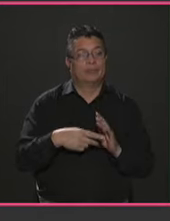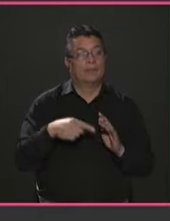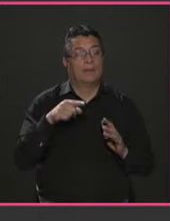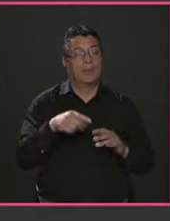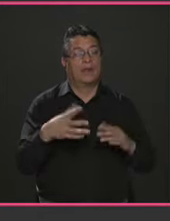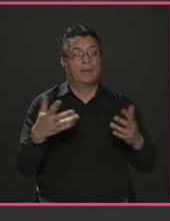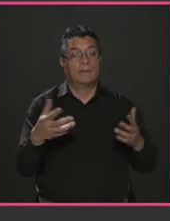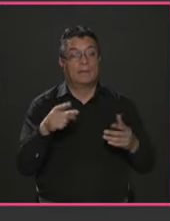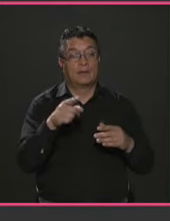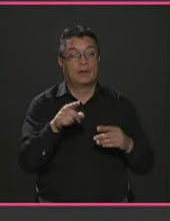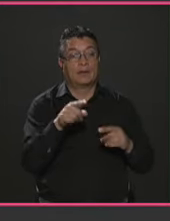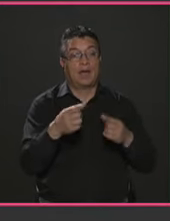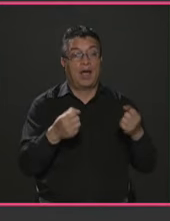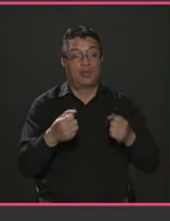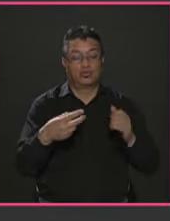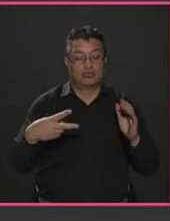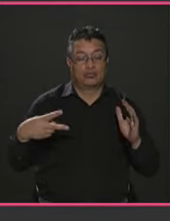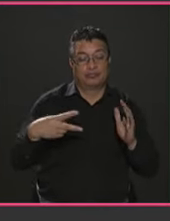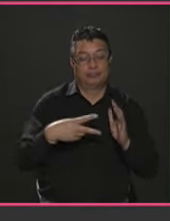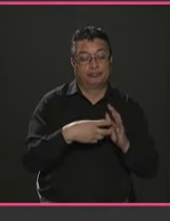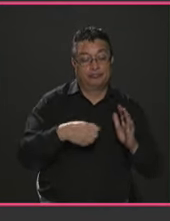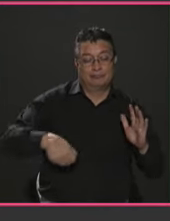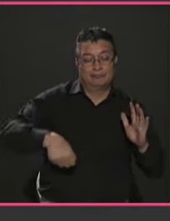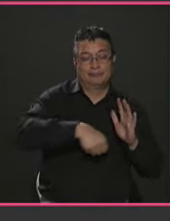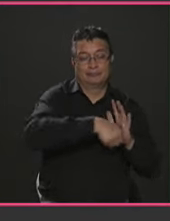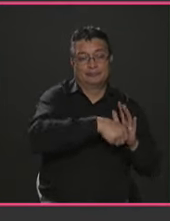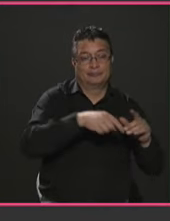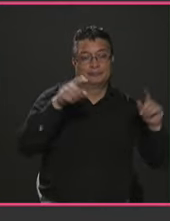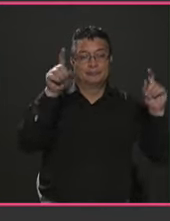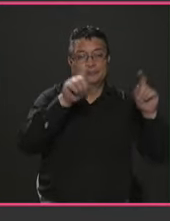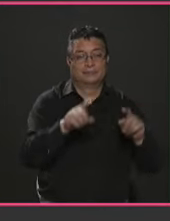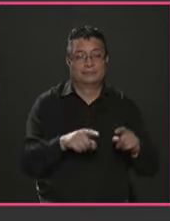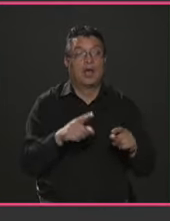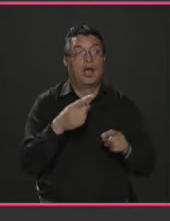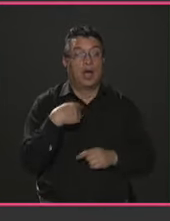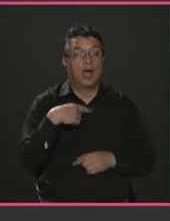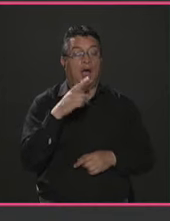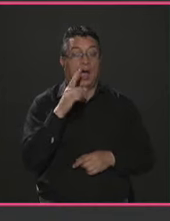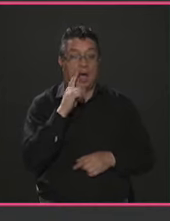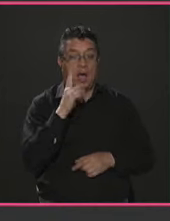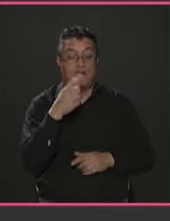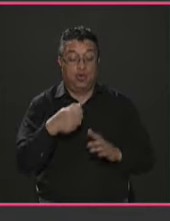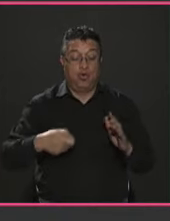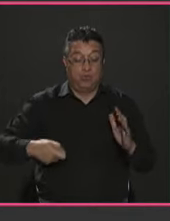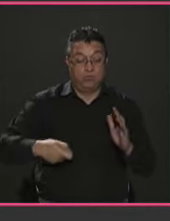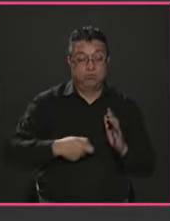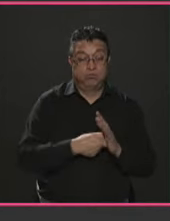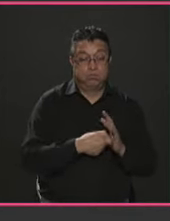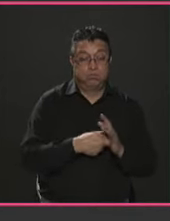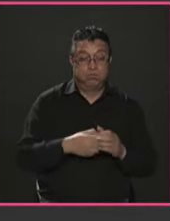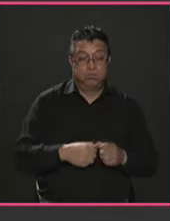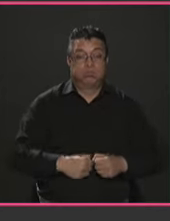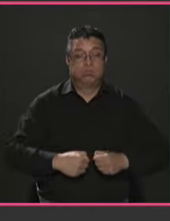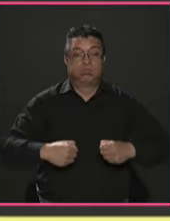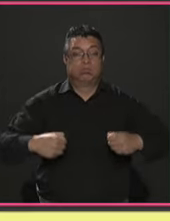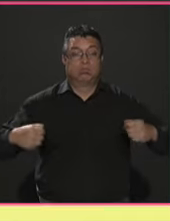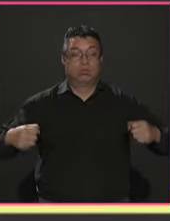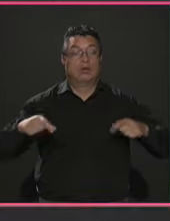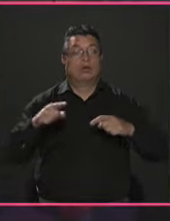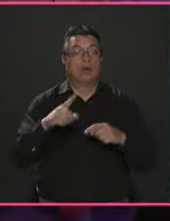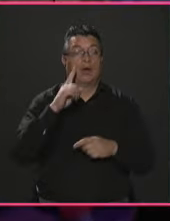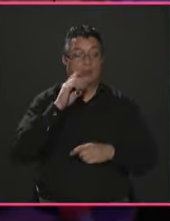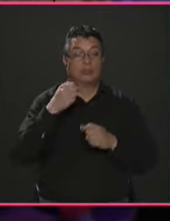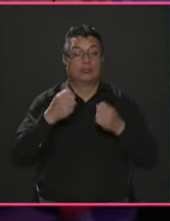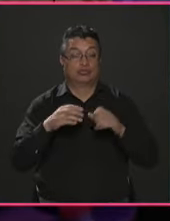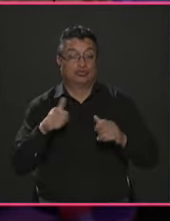Wireless de estos autos que viene una hay una carga que pues los autos simplemente se